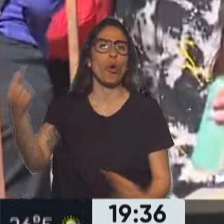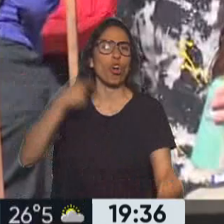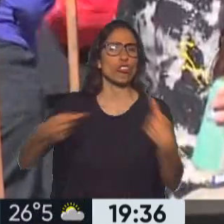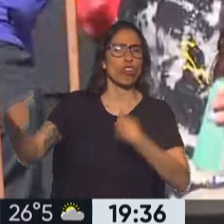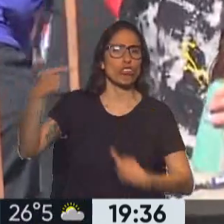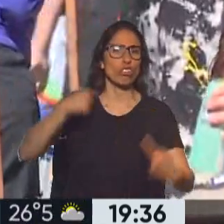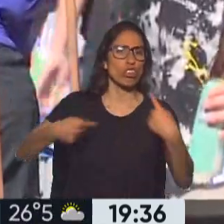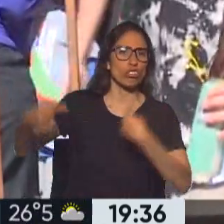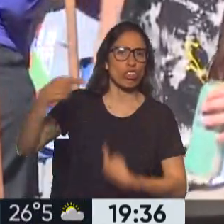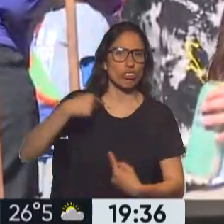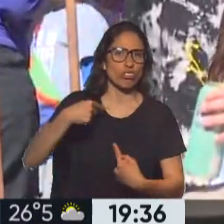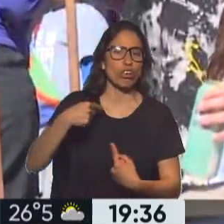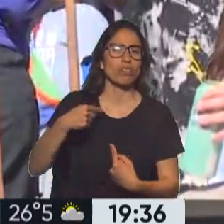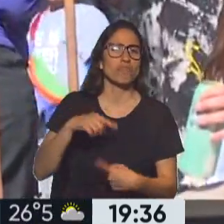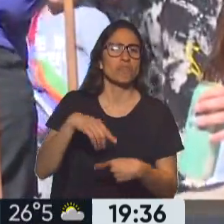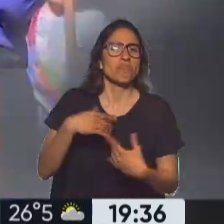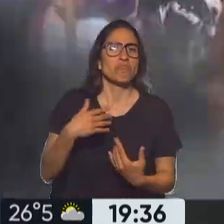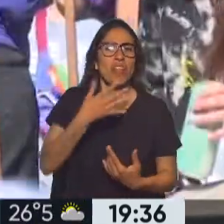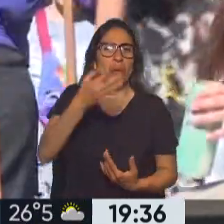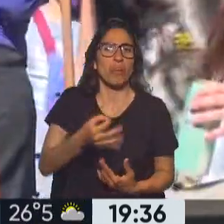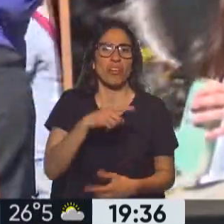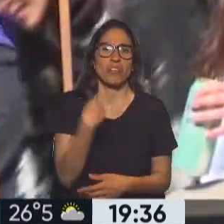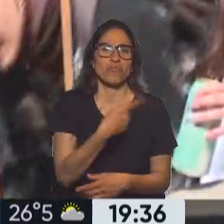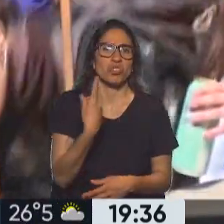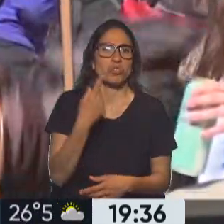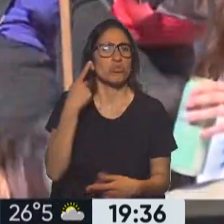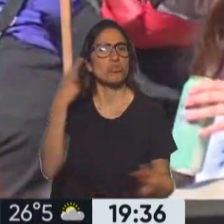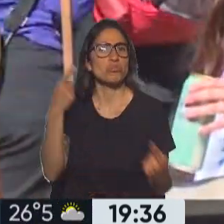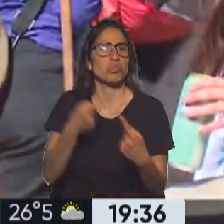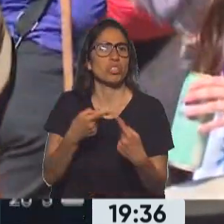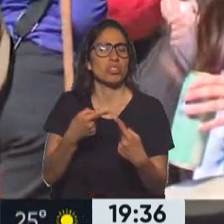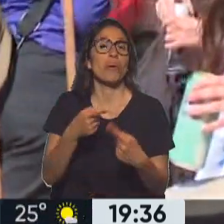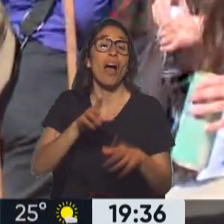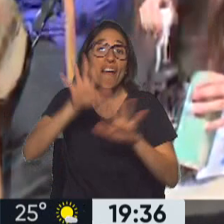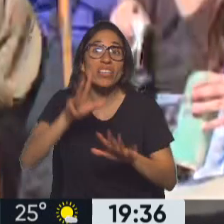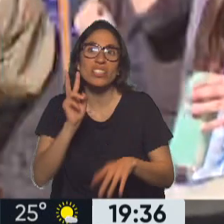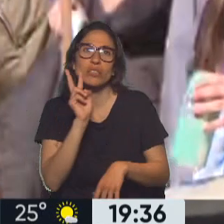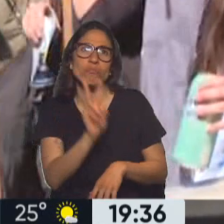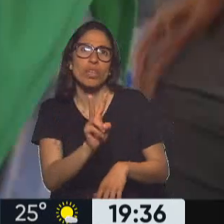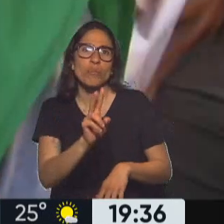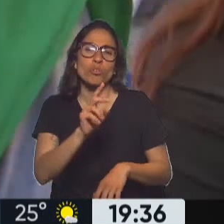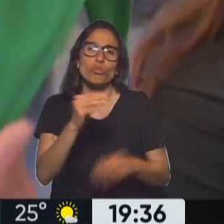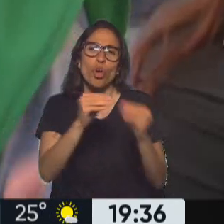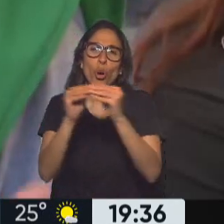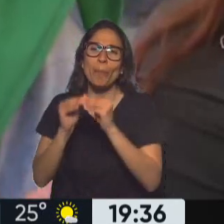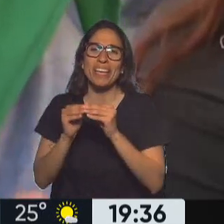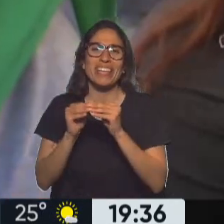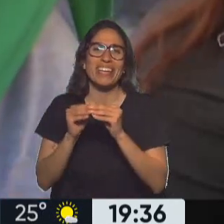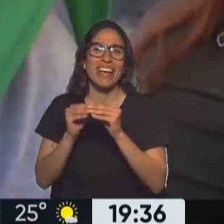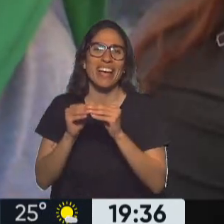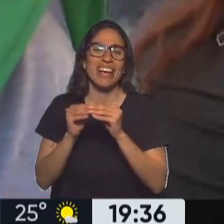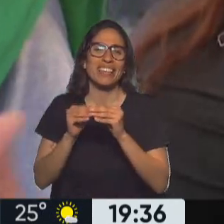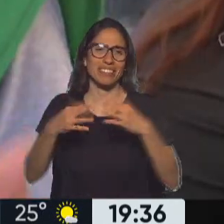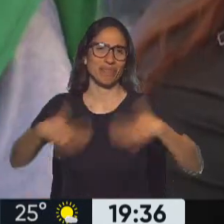con malas intenciones cuando las compañeras salen con el pecho desnudo. Sin embargo, dentro de los talleres no se muestra lo